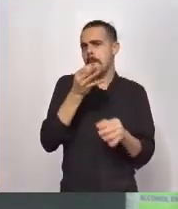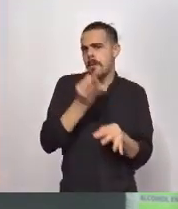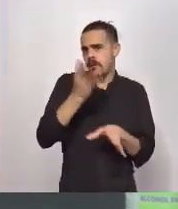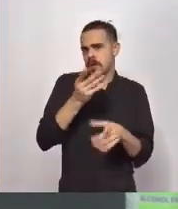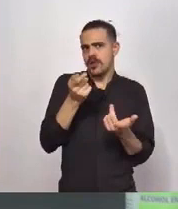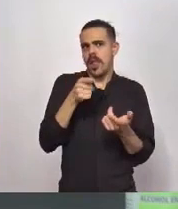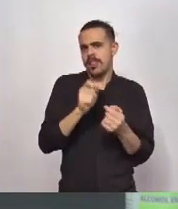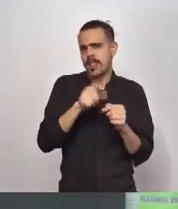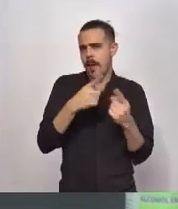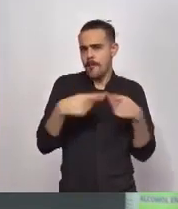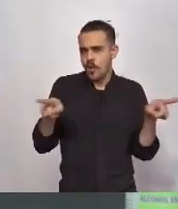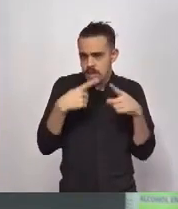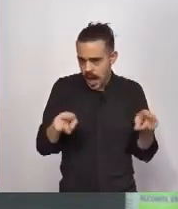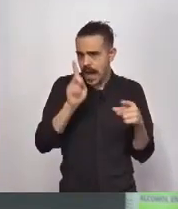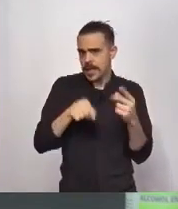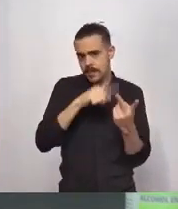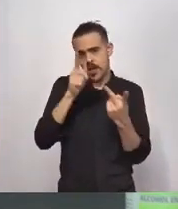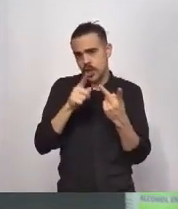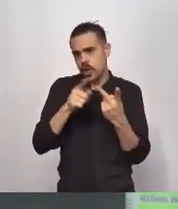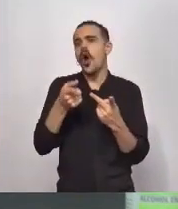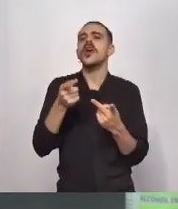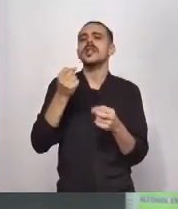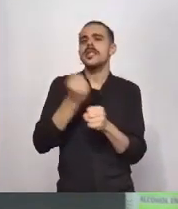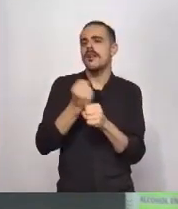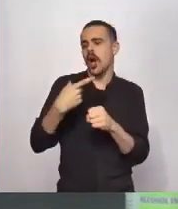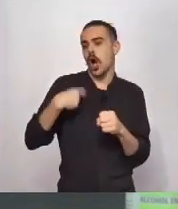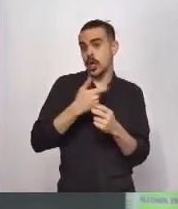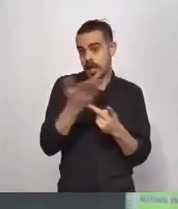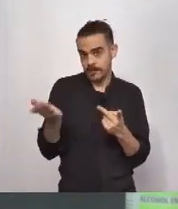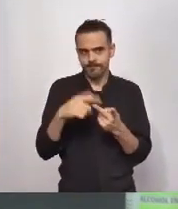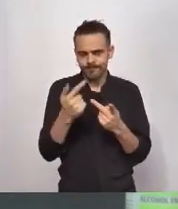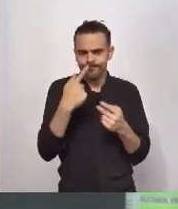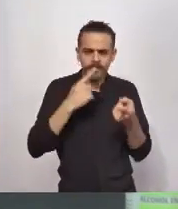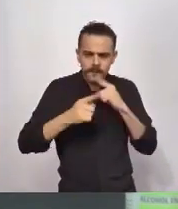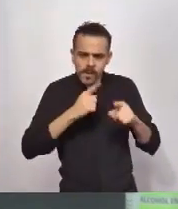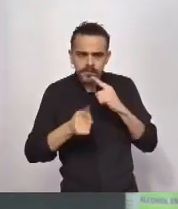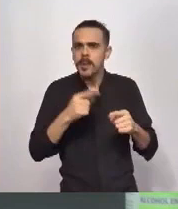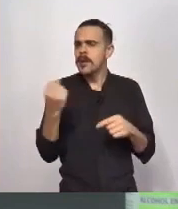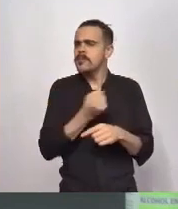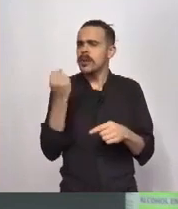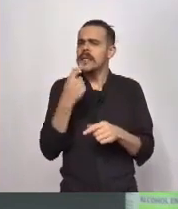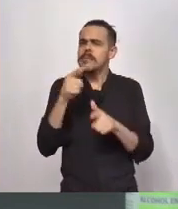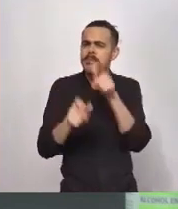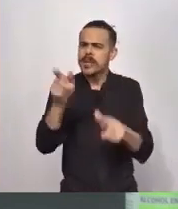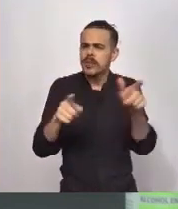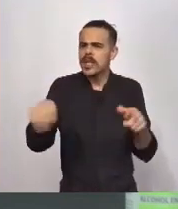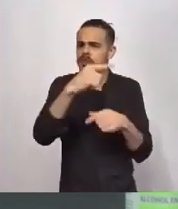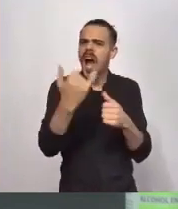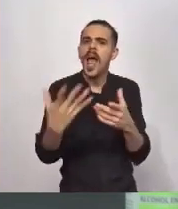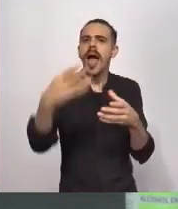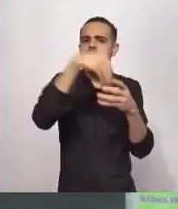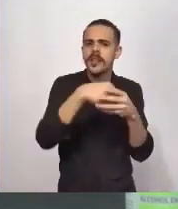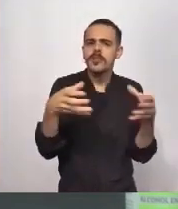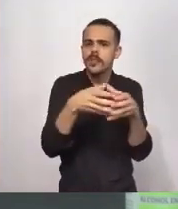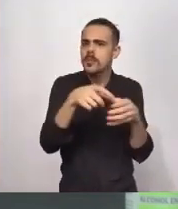coordinación, porque para nosotros era muy importante que los chicos y chicas entrerrianas que participan de estas agrupaciones no pierdan el contacto con